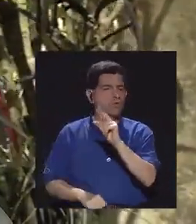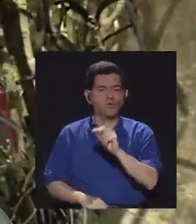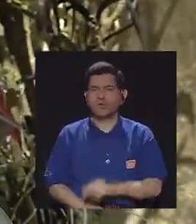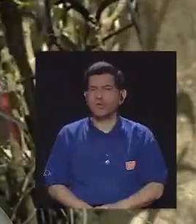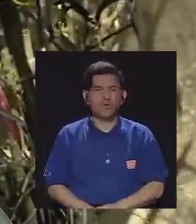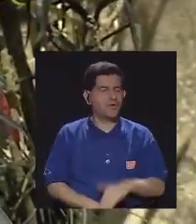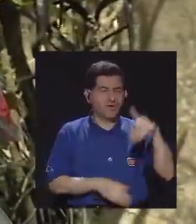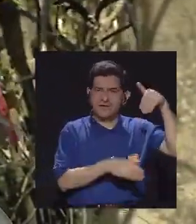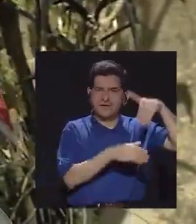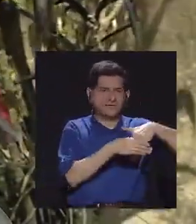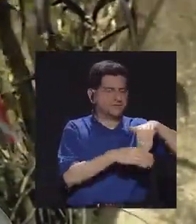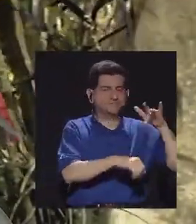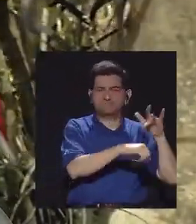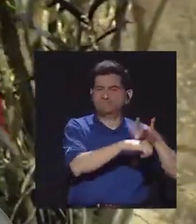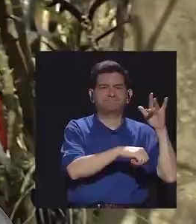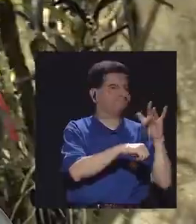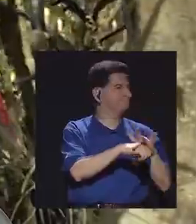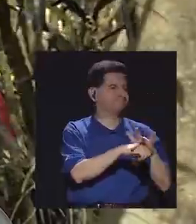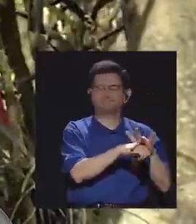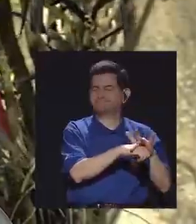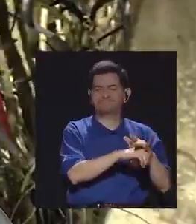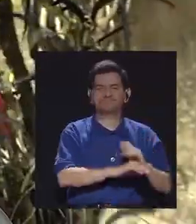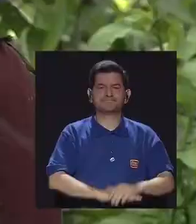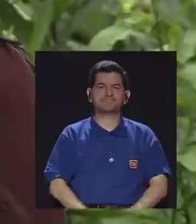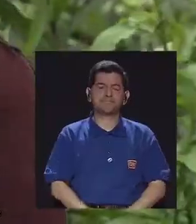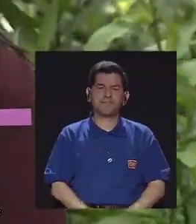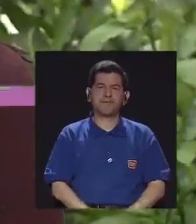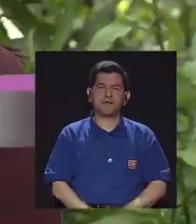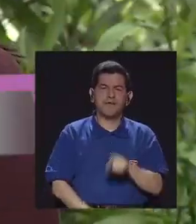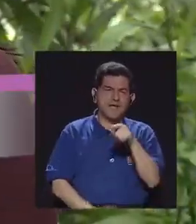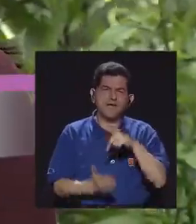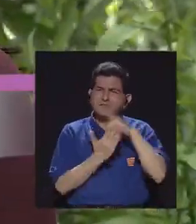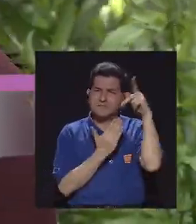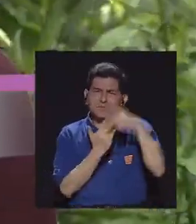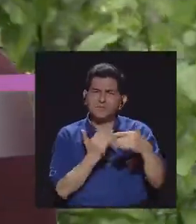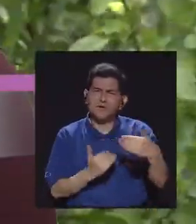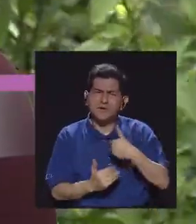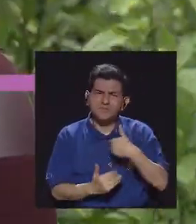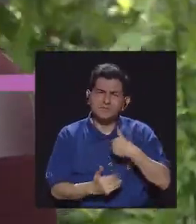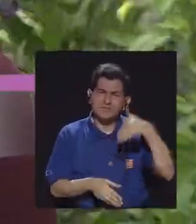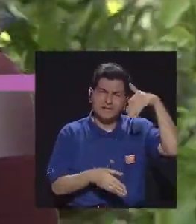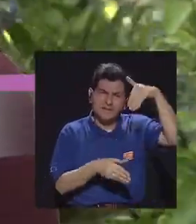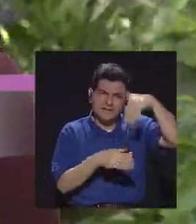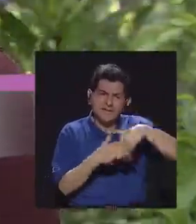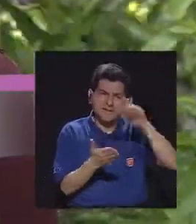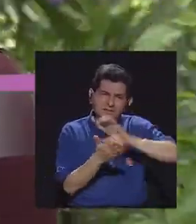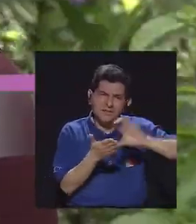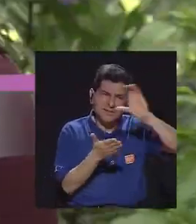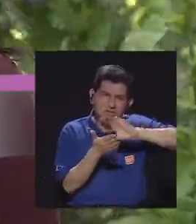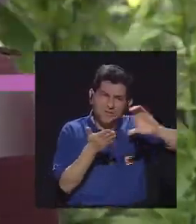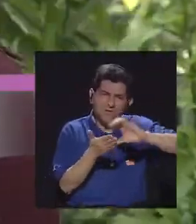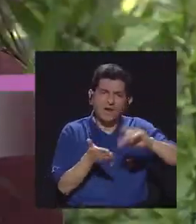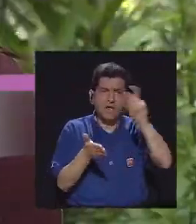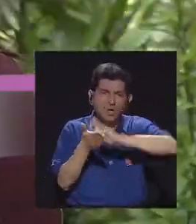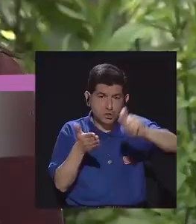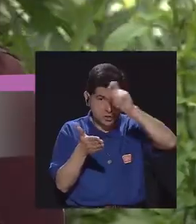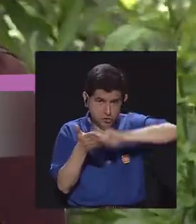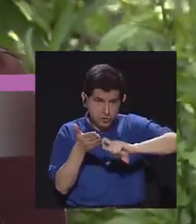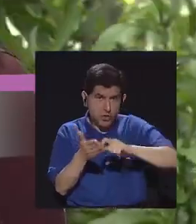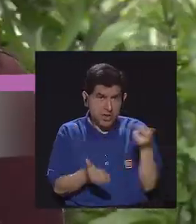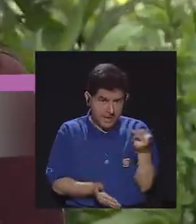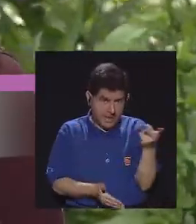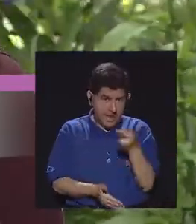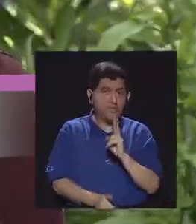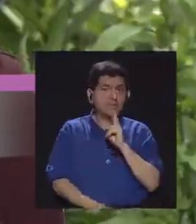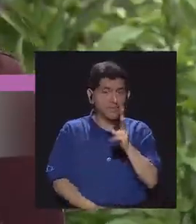dentro de la intervención temprana, ¿verdad? Jacqueline, estos programas que tienen dentro de los colegios y escuelas, porque